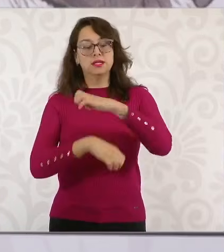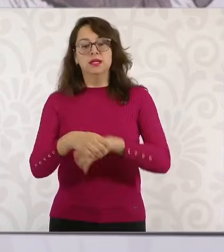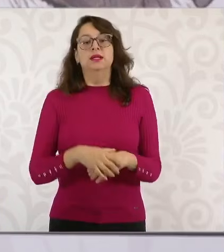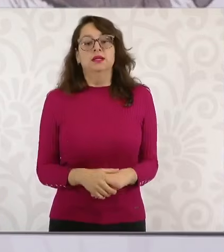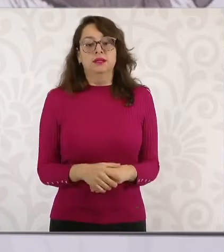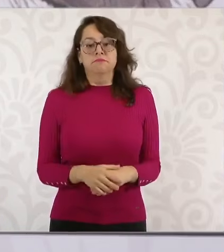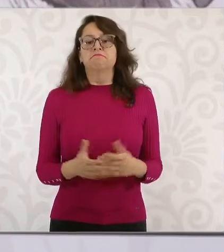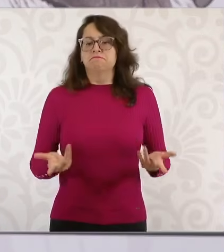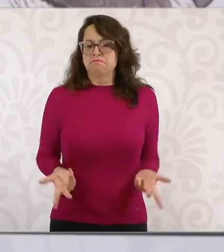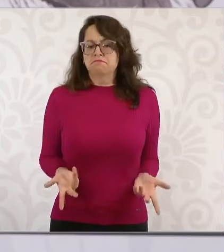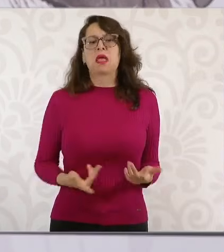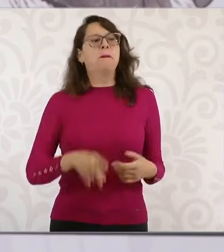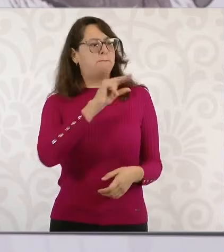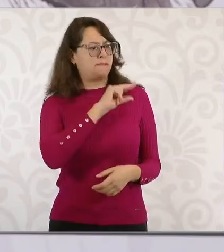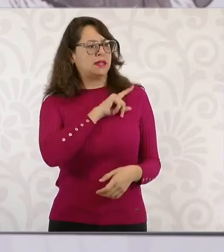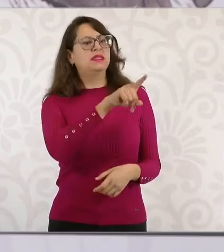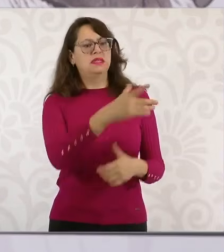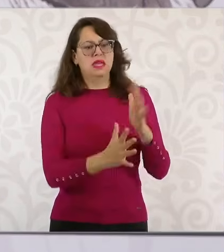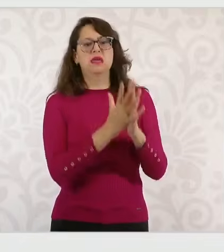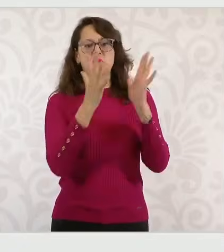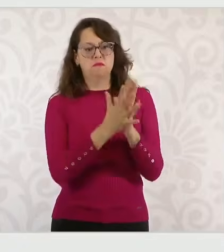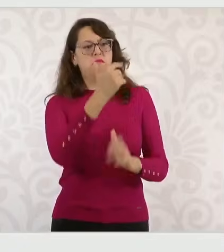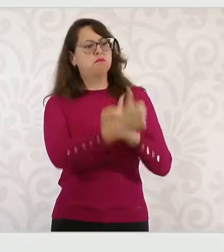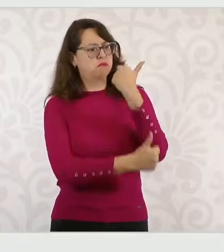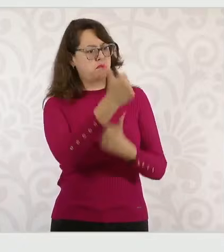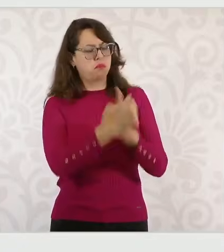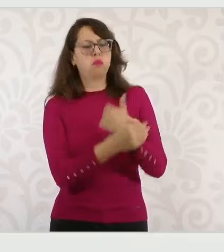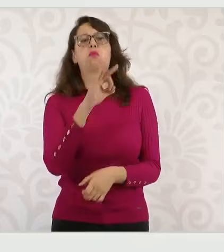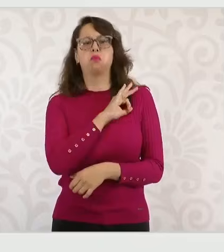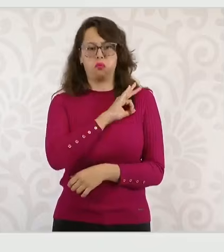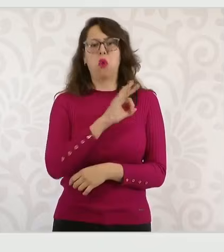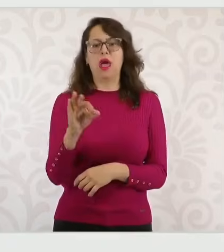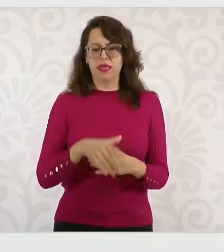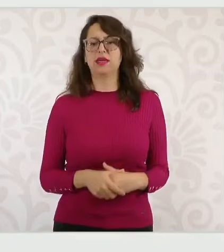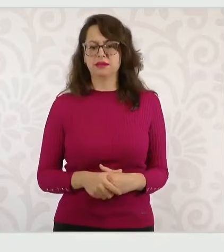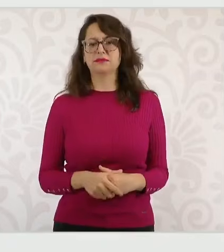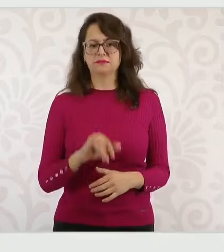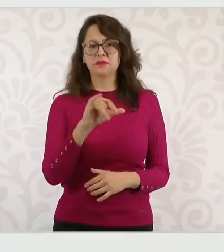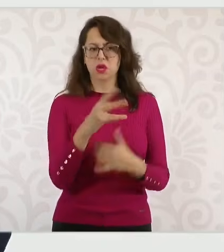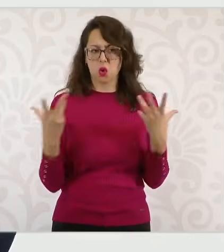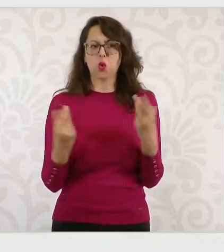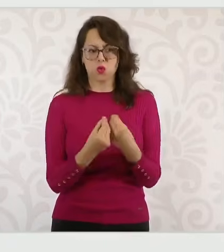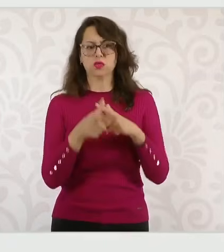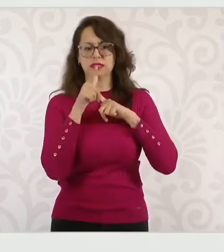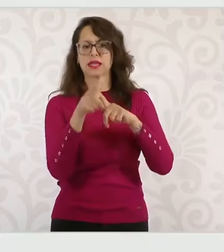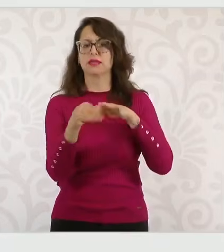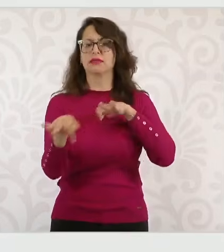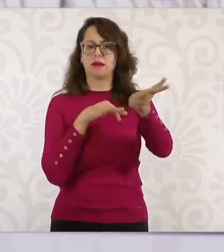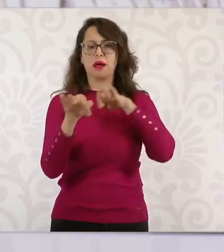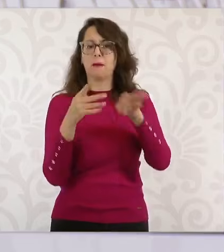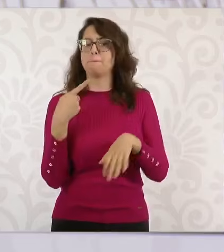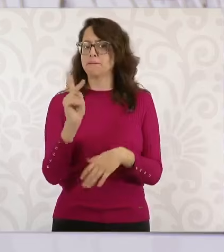Y se permite la participación de privados en contratos mixtos, ni siquiera se echó todo para atrás. Pero ahora Pemex